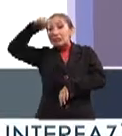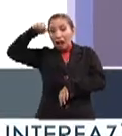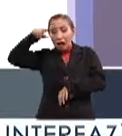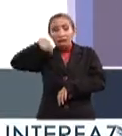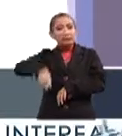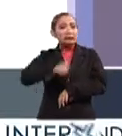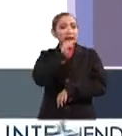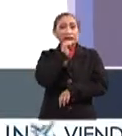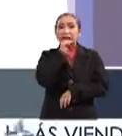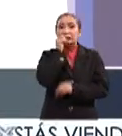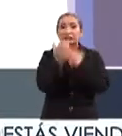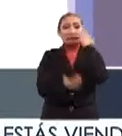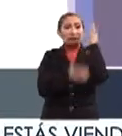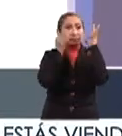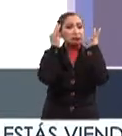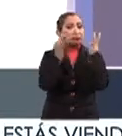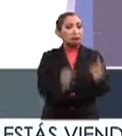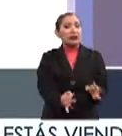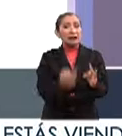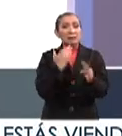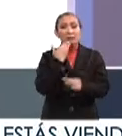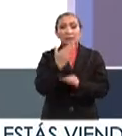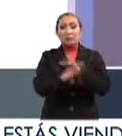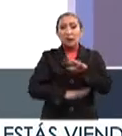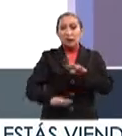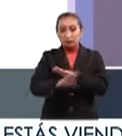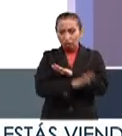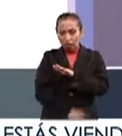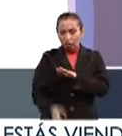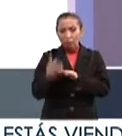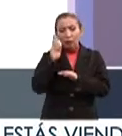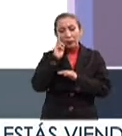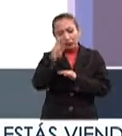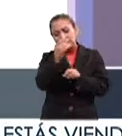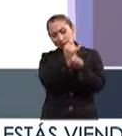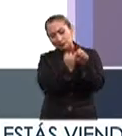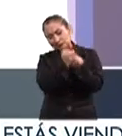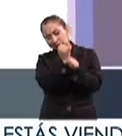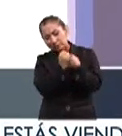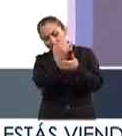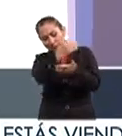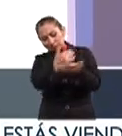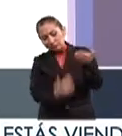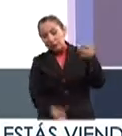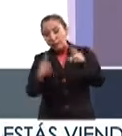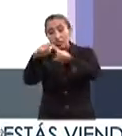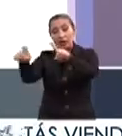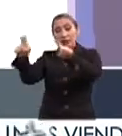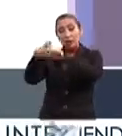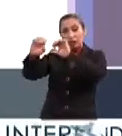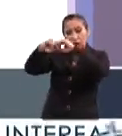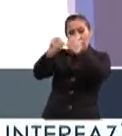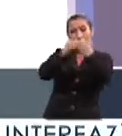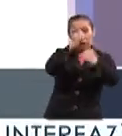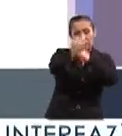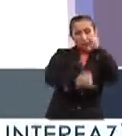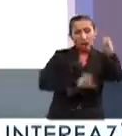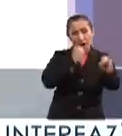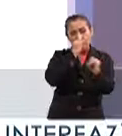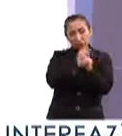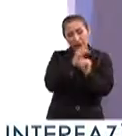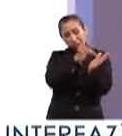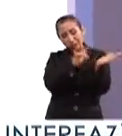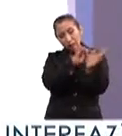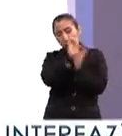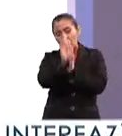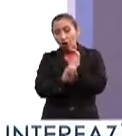han alcanzado el nivel educativo que se considera el básico. Como demuestran las investigaciones llevadas a cabo por diversos organismos internacionales,